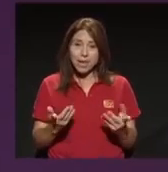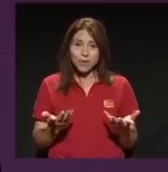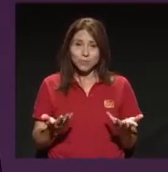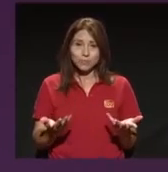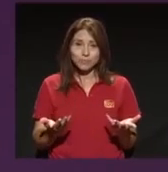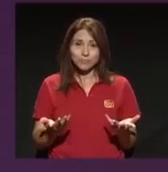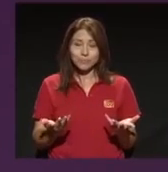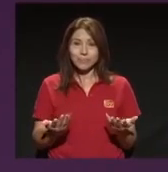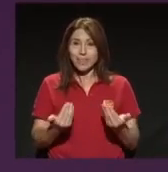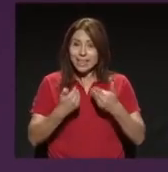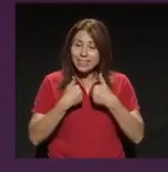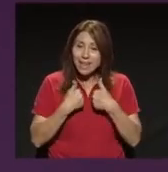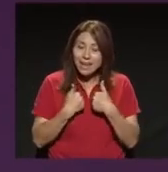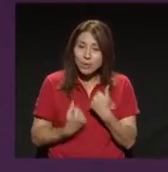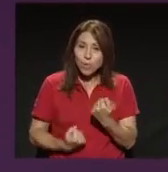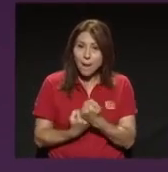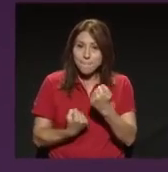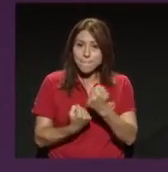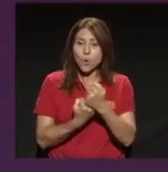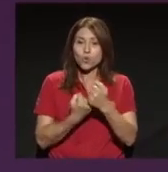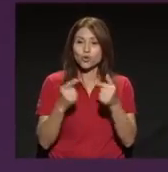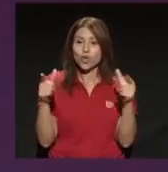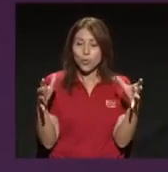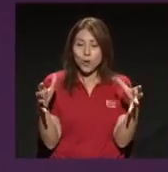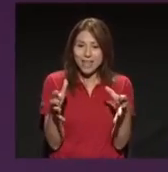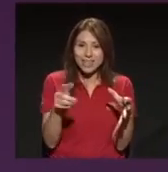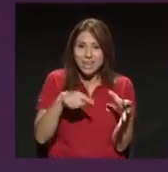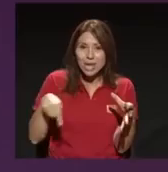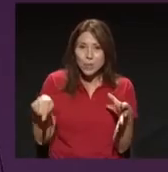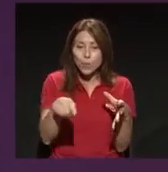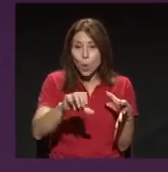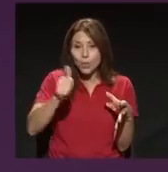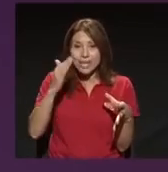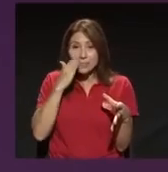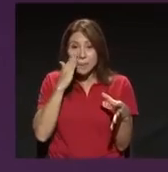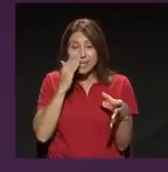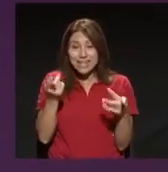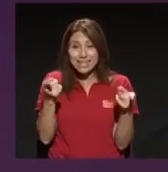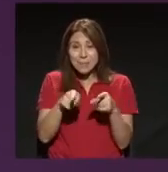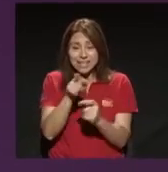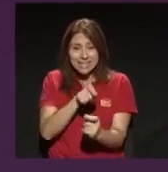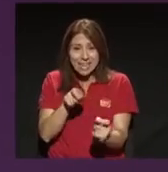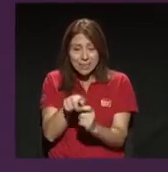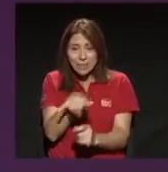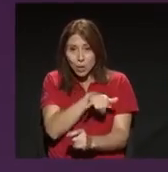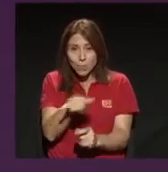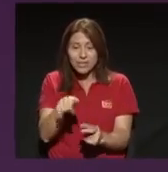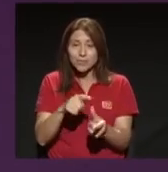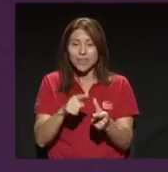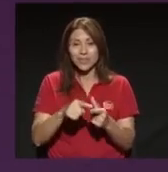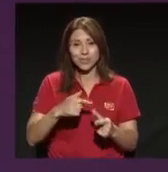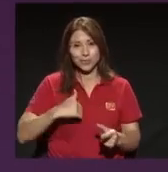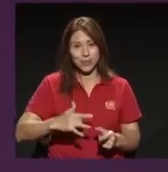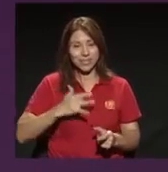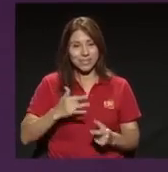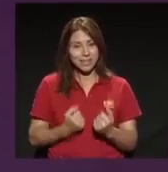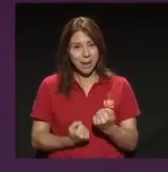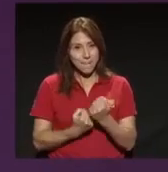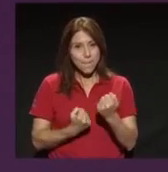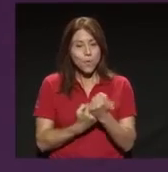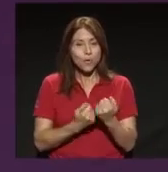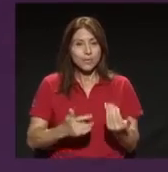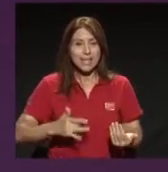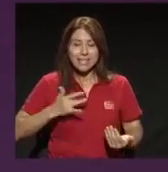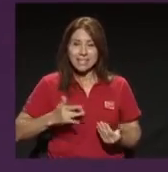hecho de tener un apoyo de una tribu de otras mamás que les pasa exactamente lo mismo entonces una se siente apoyada se siente